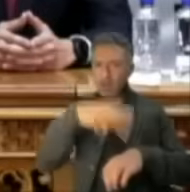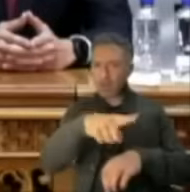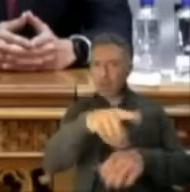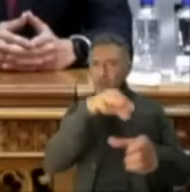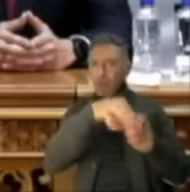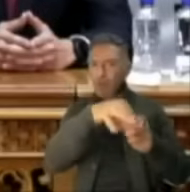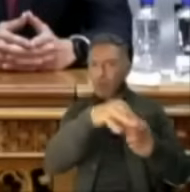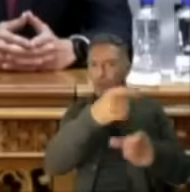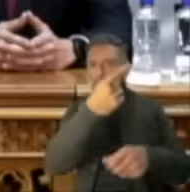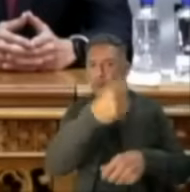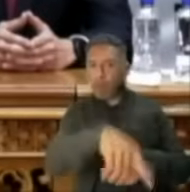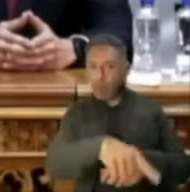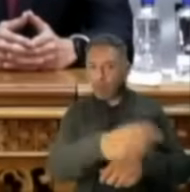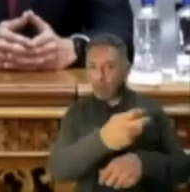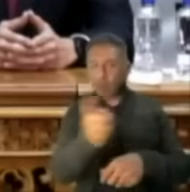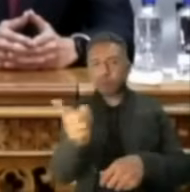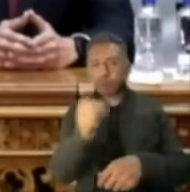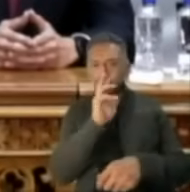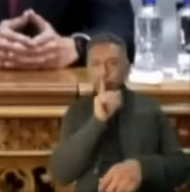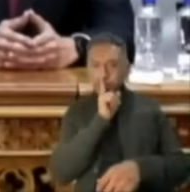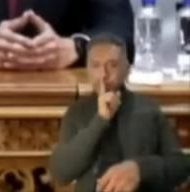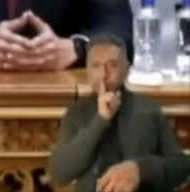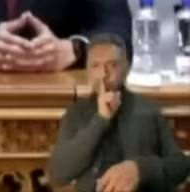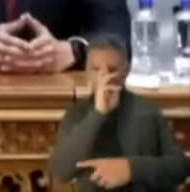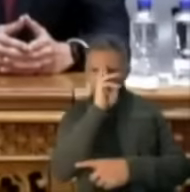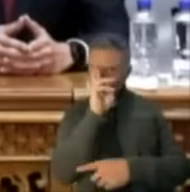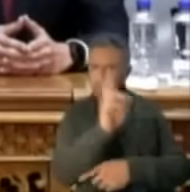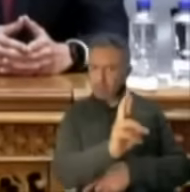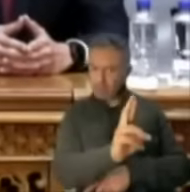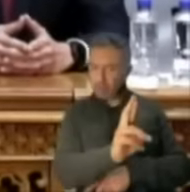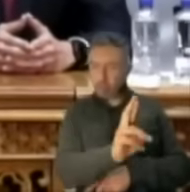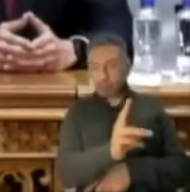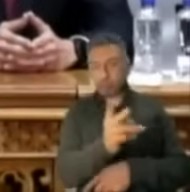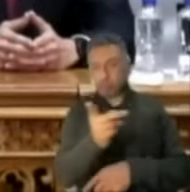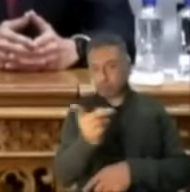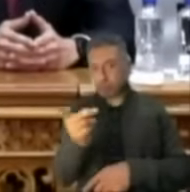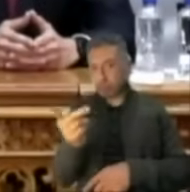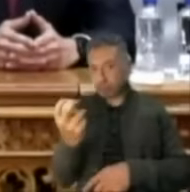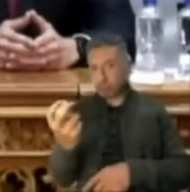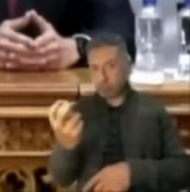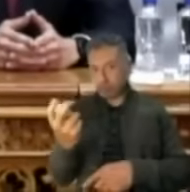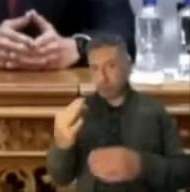es muy importante. Yo padecí